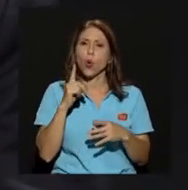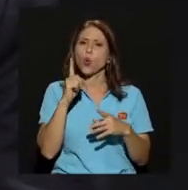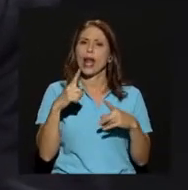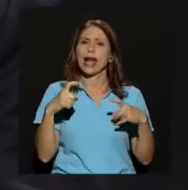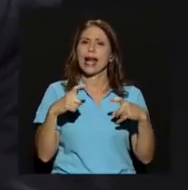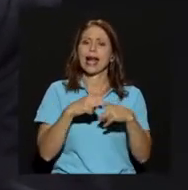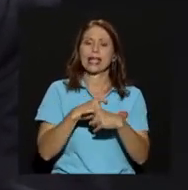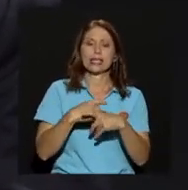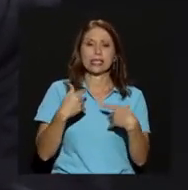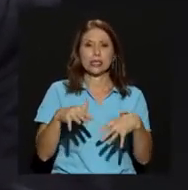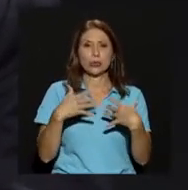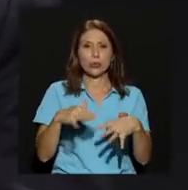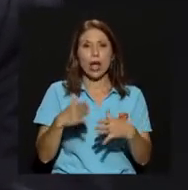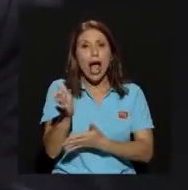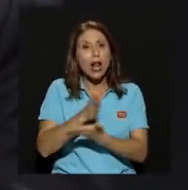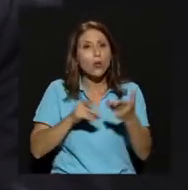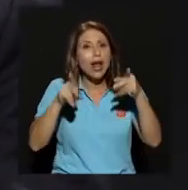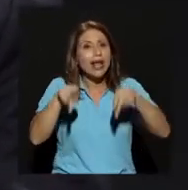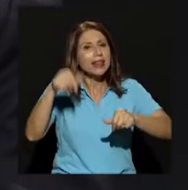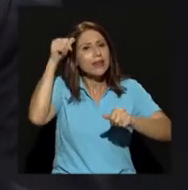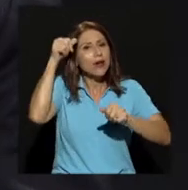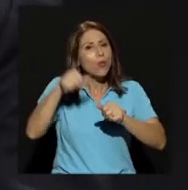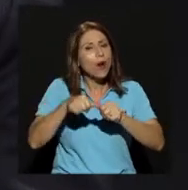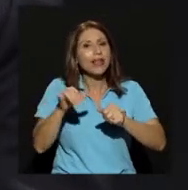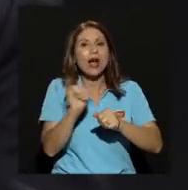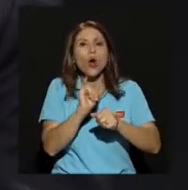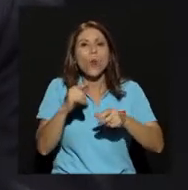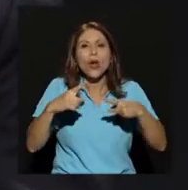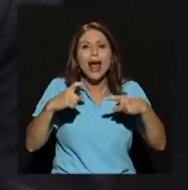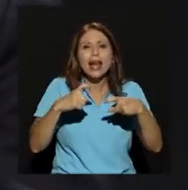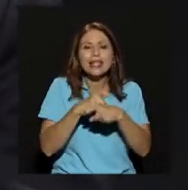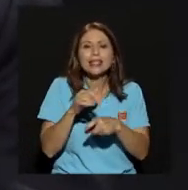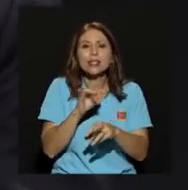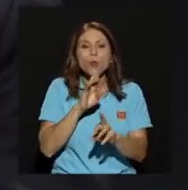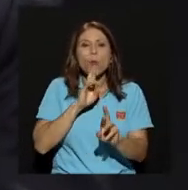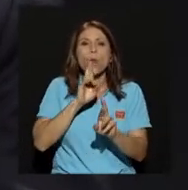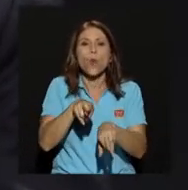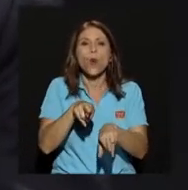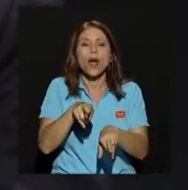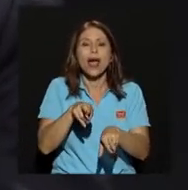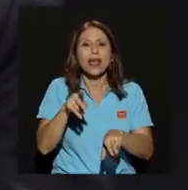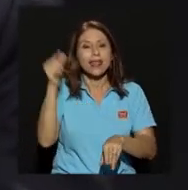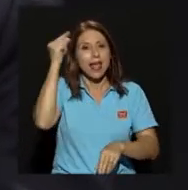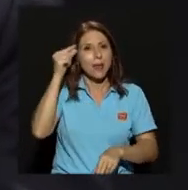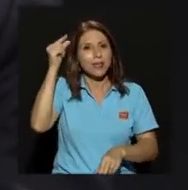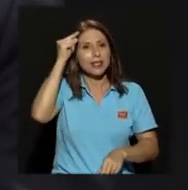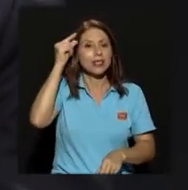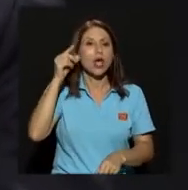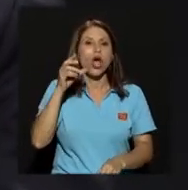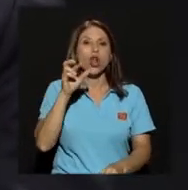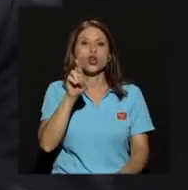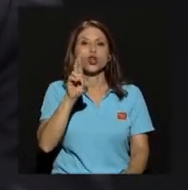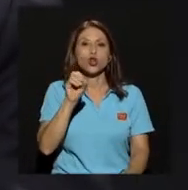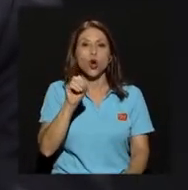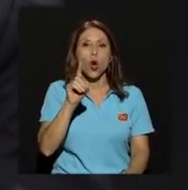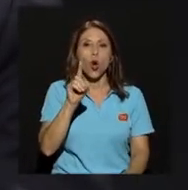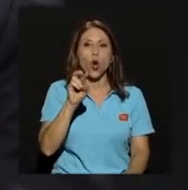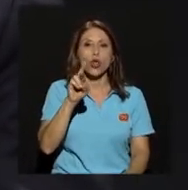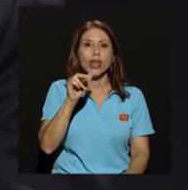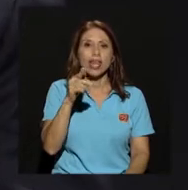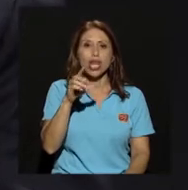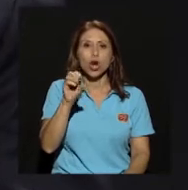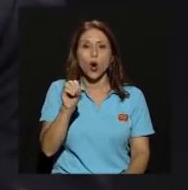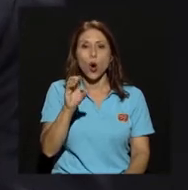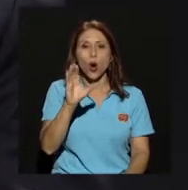alguna gente la recuerda como la crisis producto de la administración de los los digo caras o por la forma en que se había